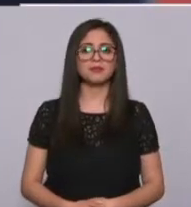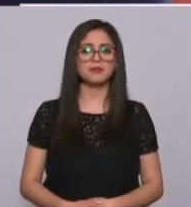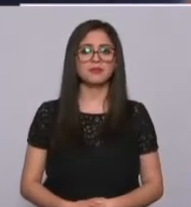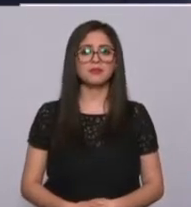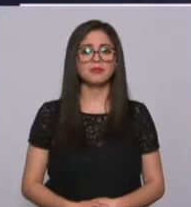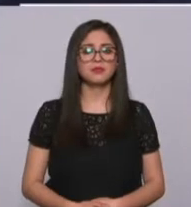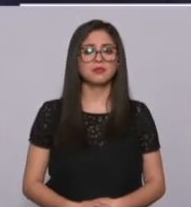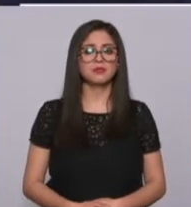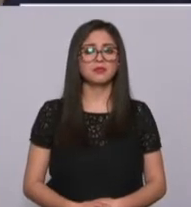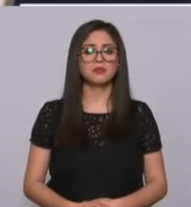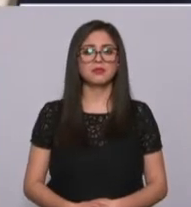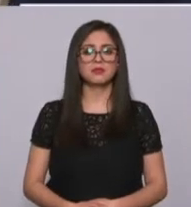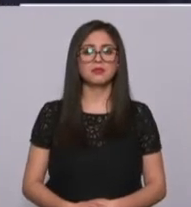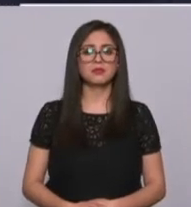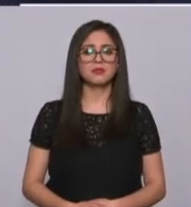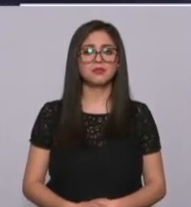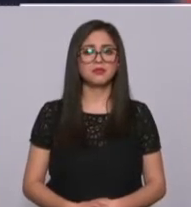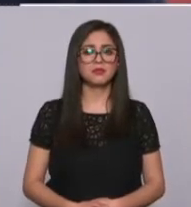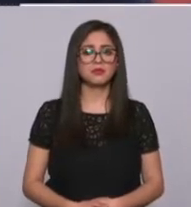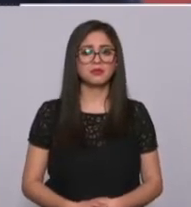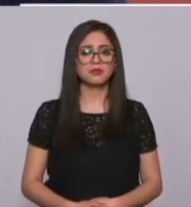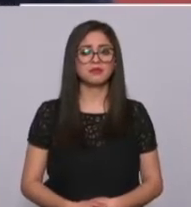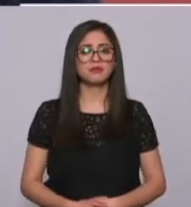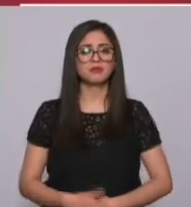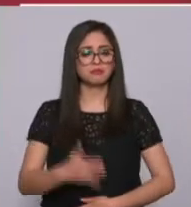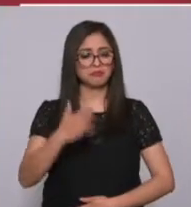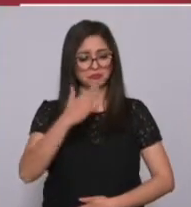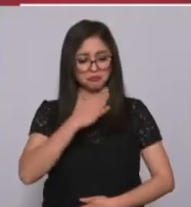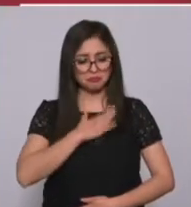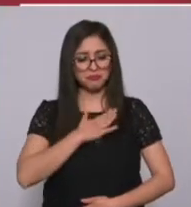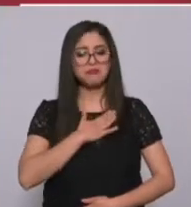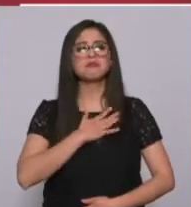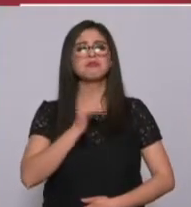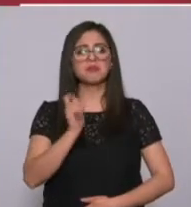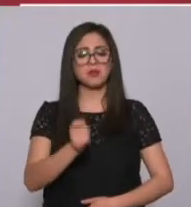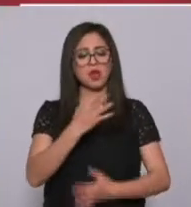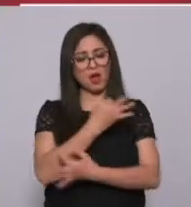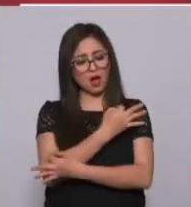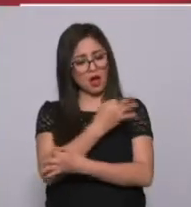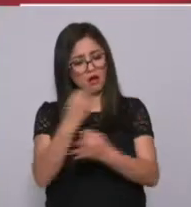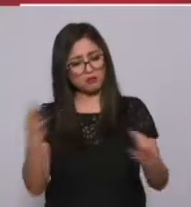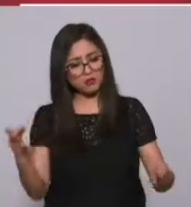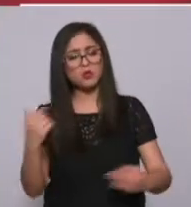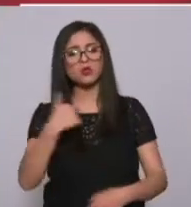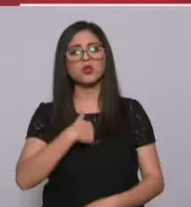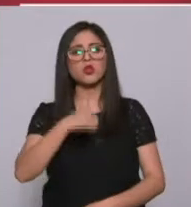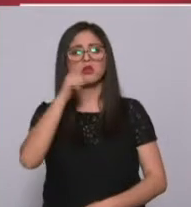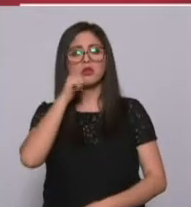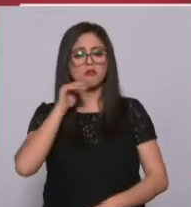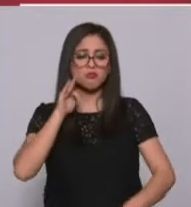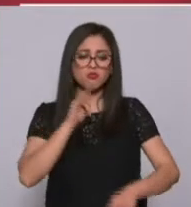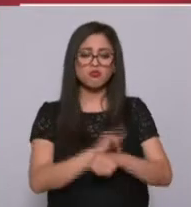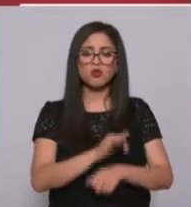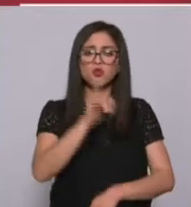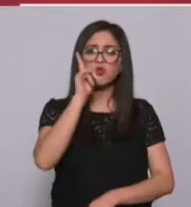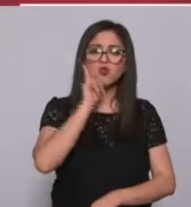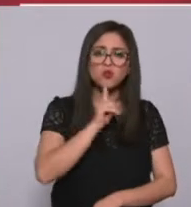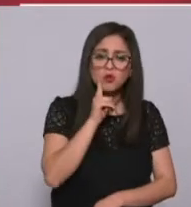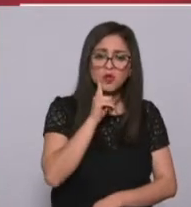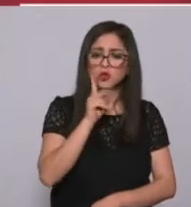en favor de las mujeres, en contra del feminicidio.